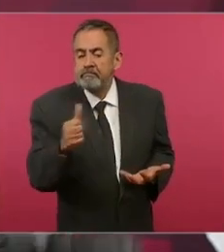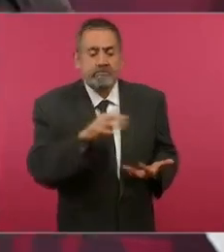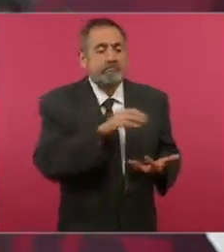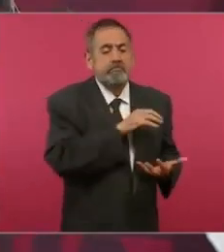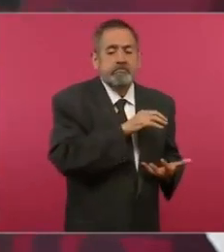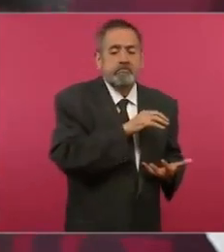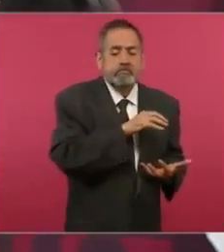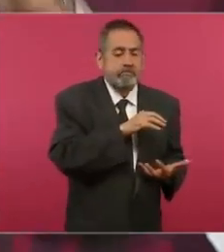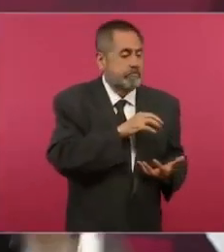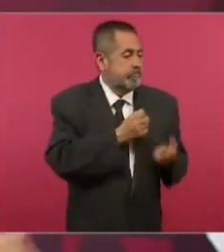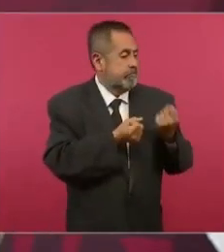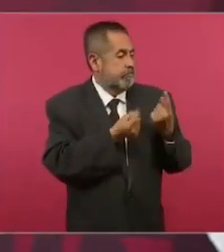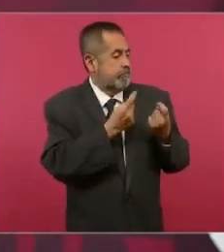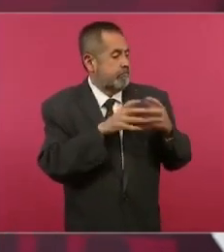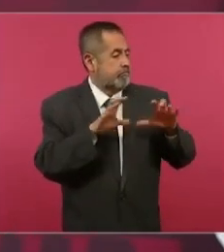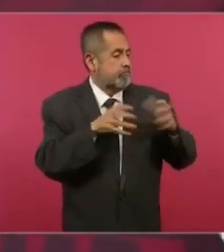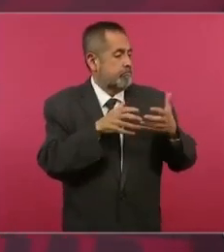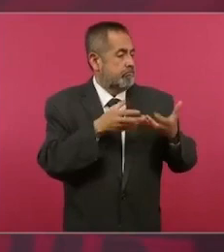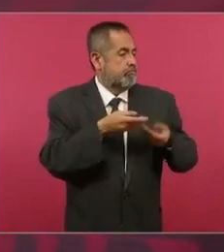en unas cuantas manos,